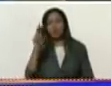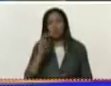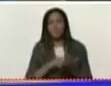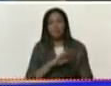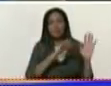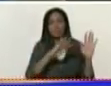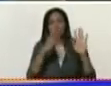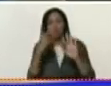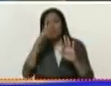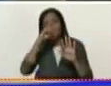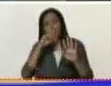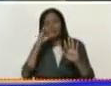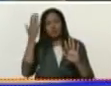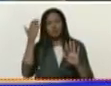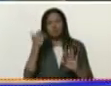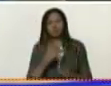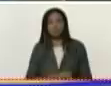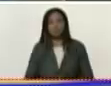2019 años.